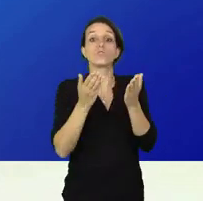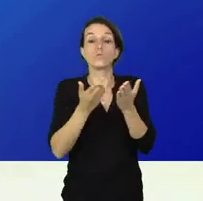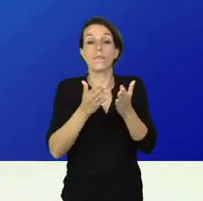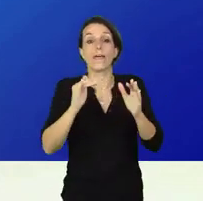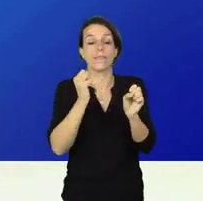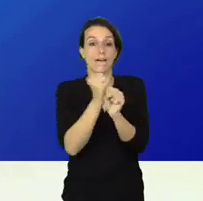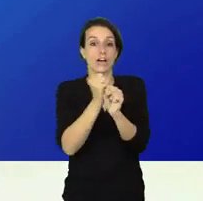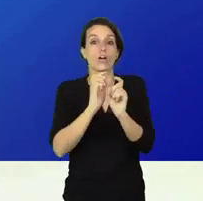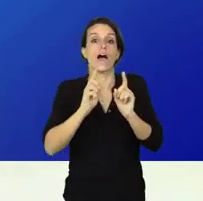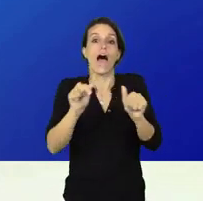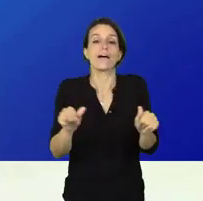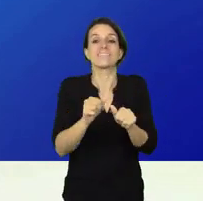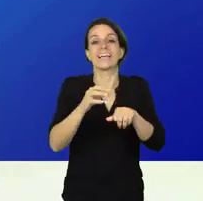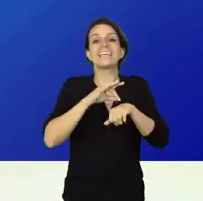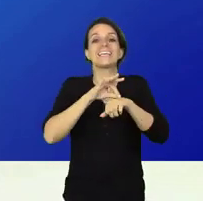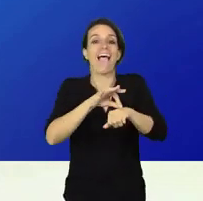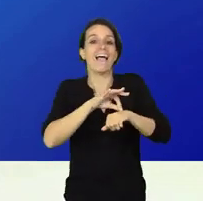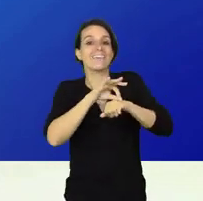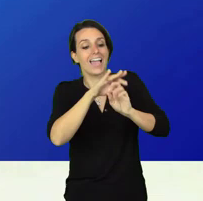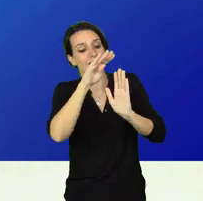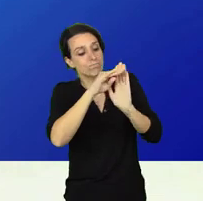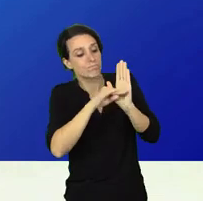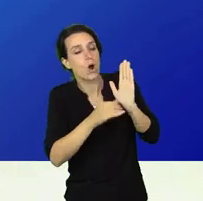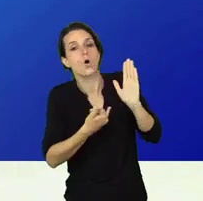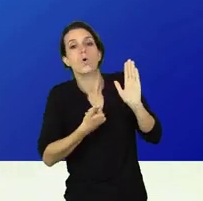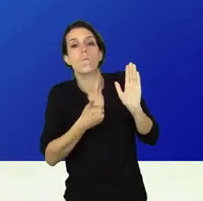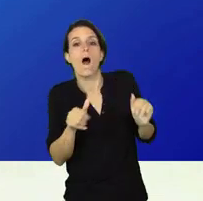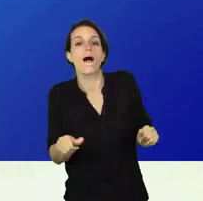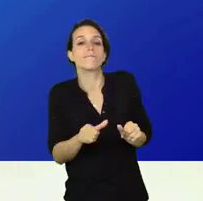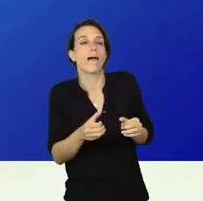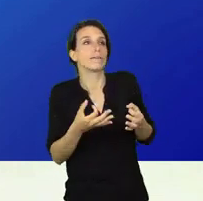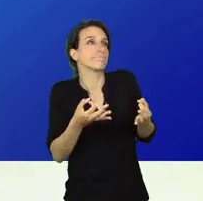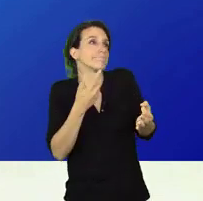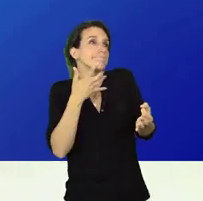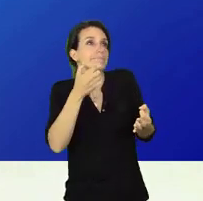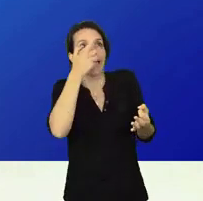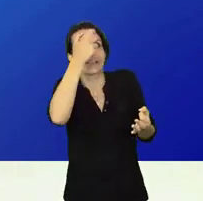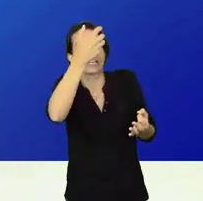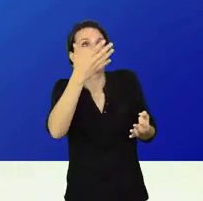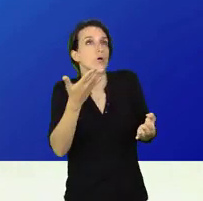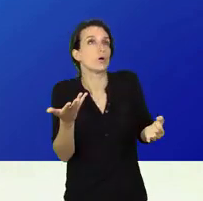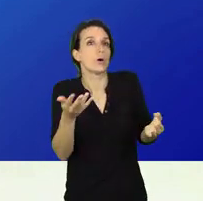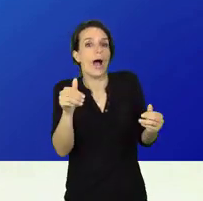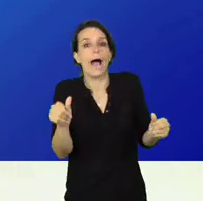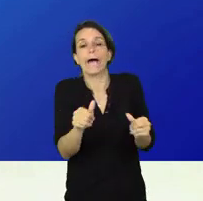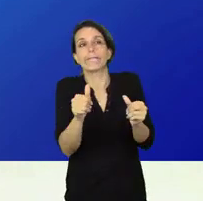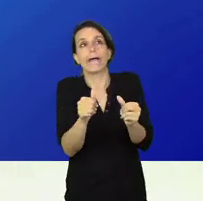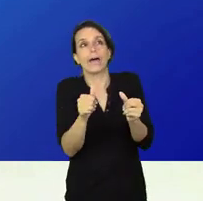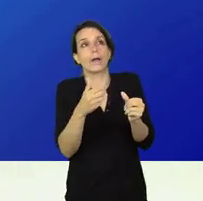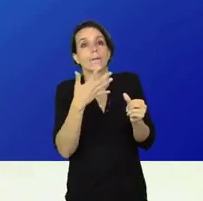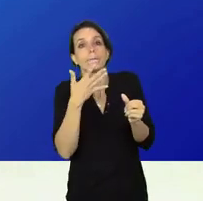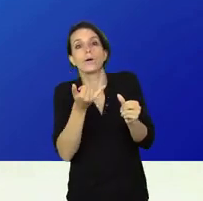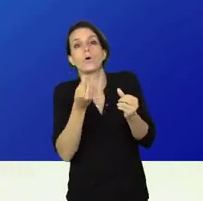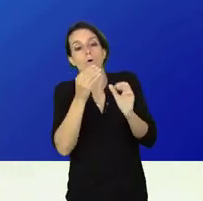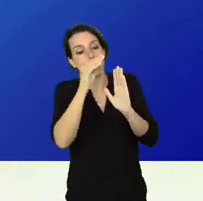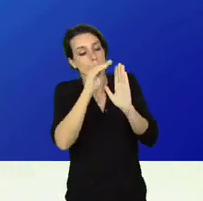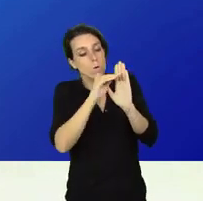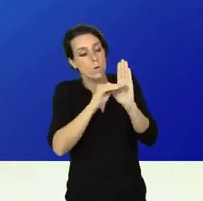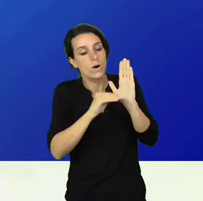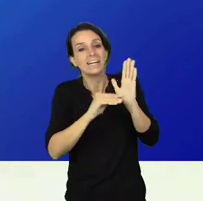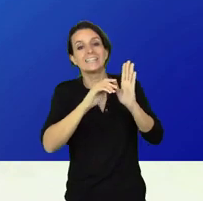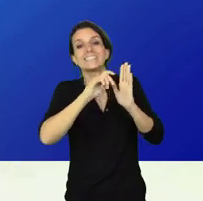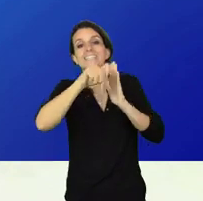Hubo algunos estudiantes que trabajaron en la elaboración de una guía sobre cómo hacer técnicamente la realización de